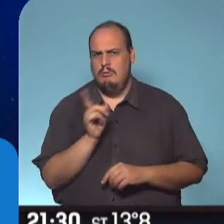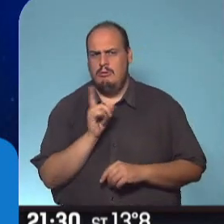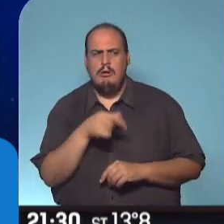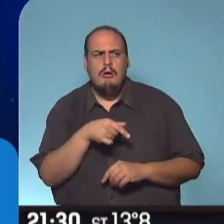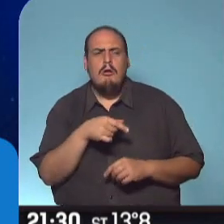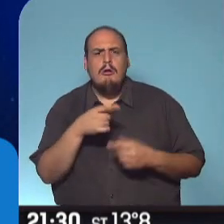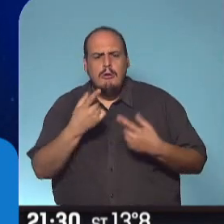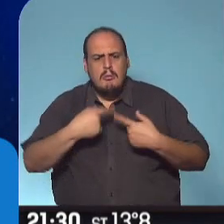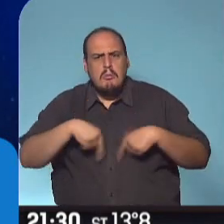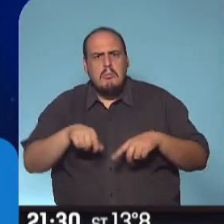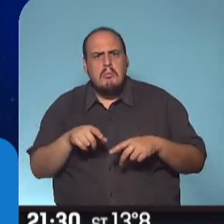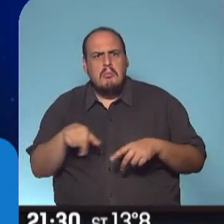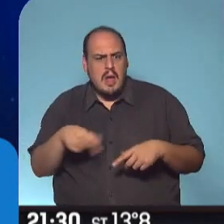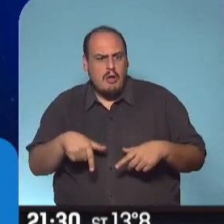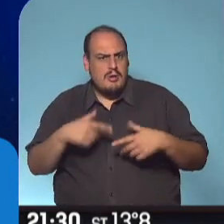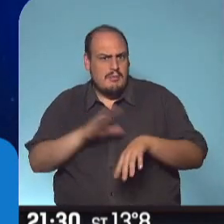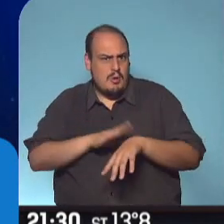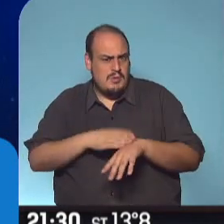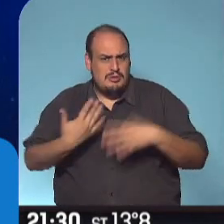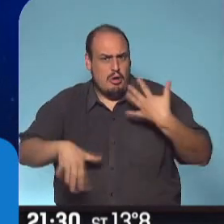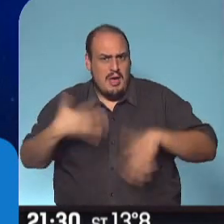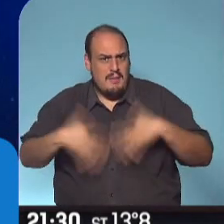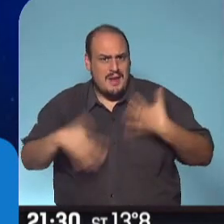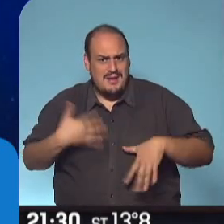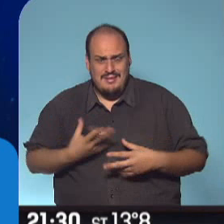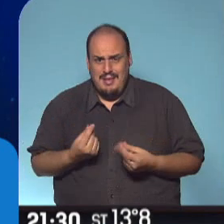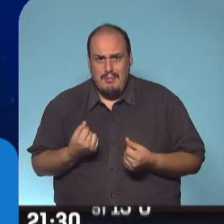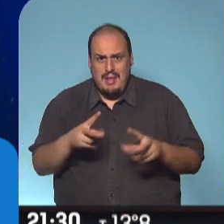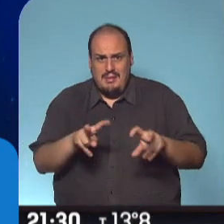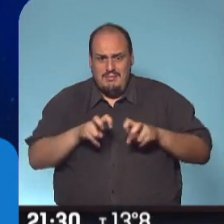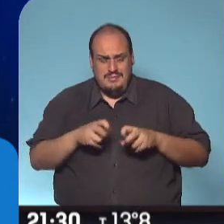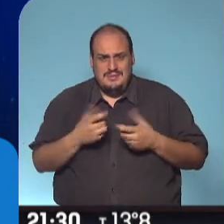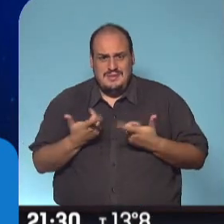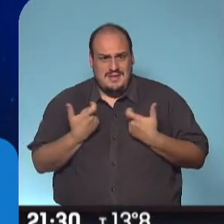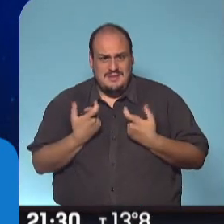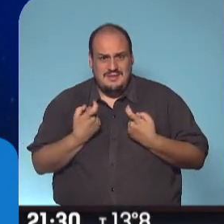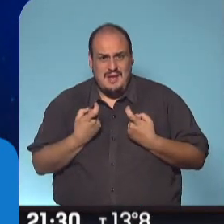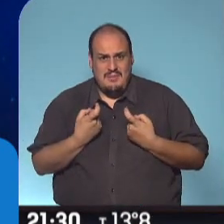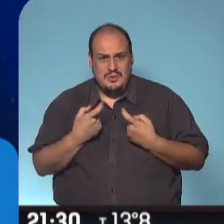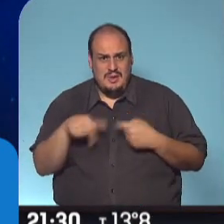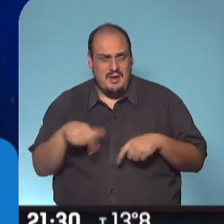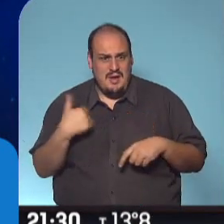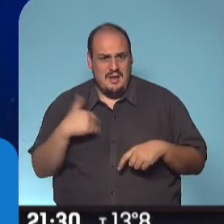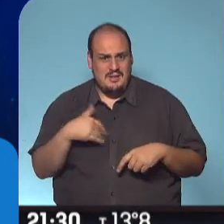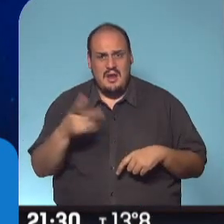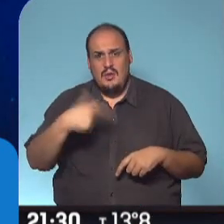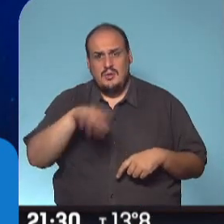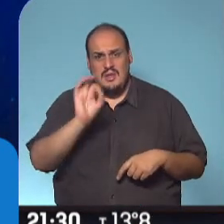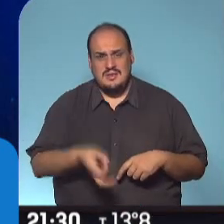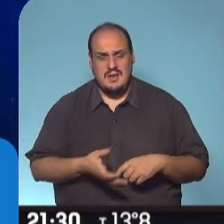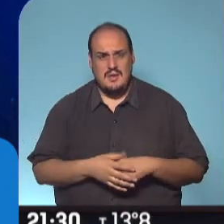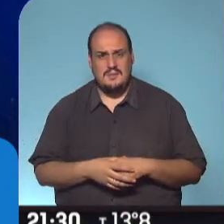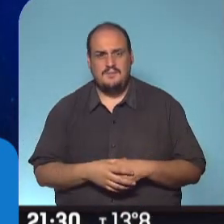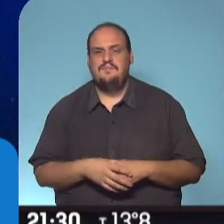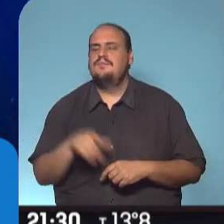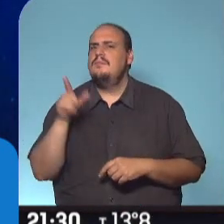buscar recursos en una emergencia gravísima como la que tiene la Argentina. Carlos, quiere hacerle, sobre